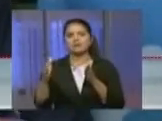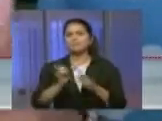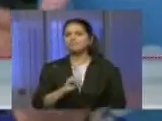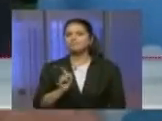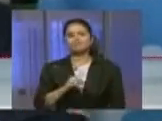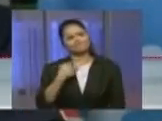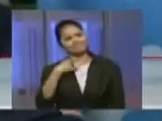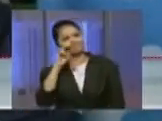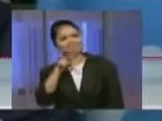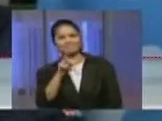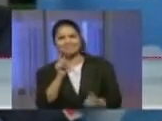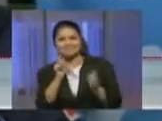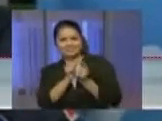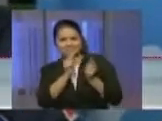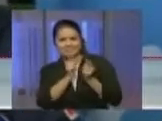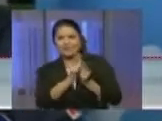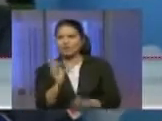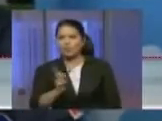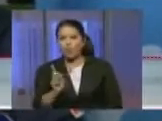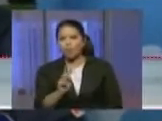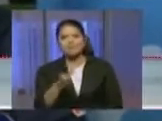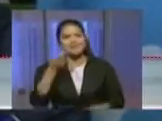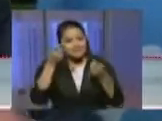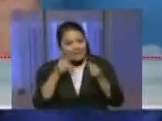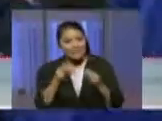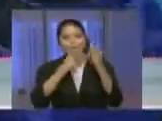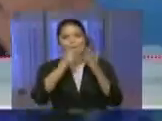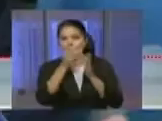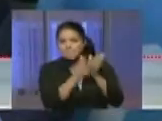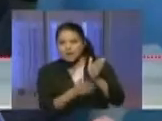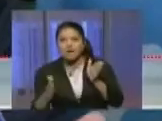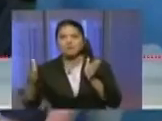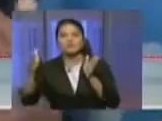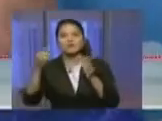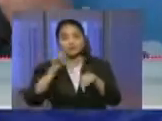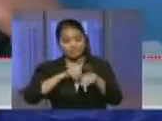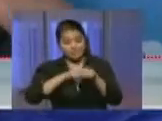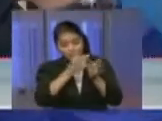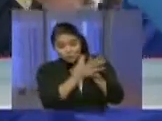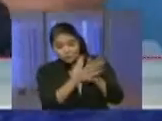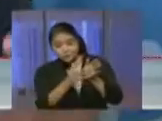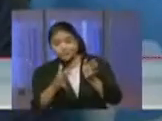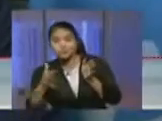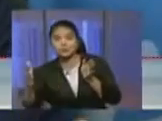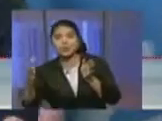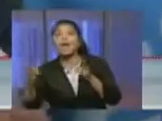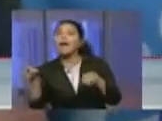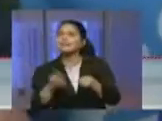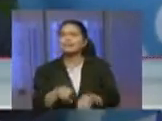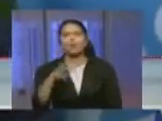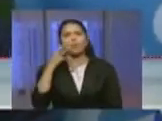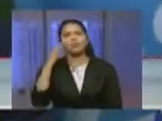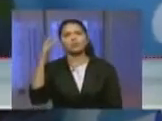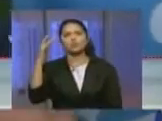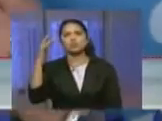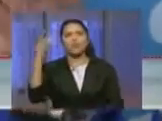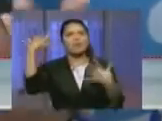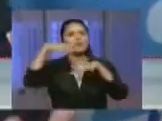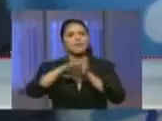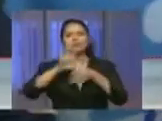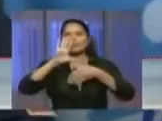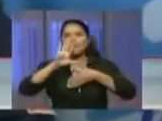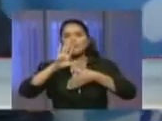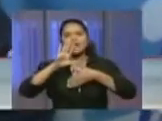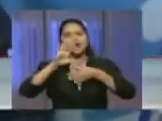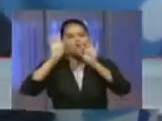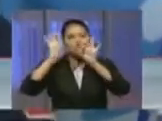con una visión cortoplacista sino que se trataba de una planificación estratégica en el tiempo y así como soñó la patria grande así como soñó la construcción